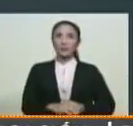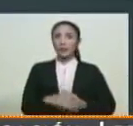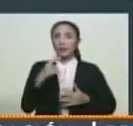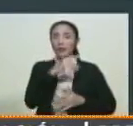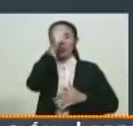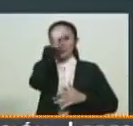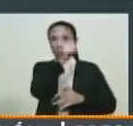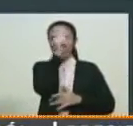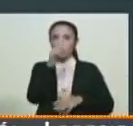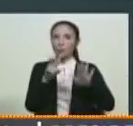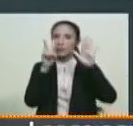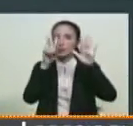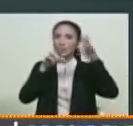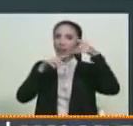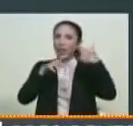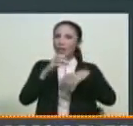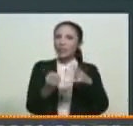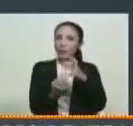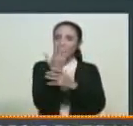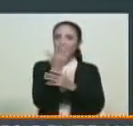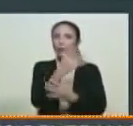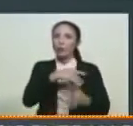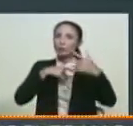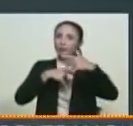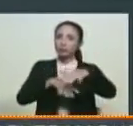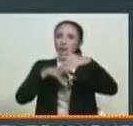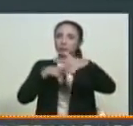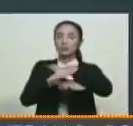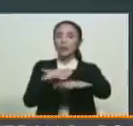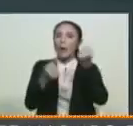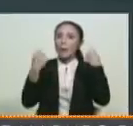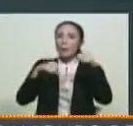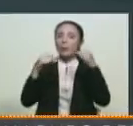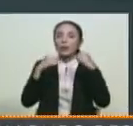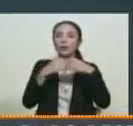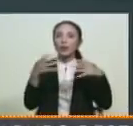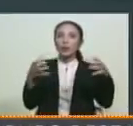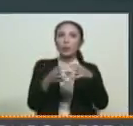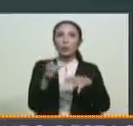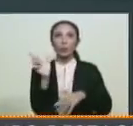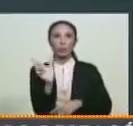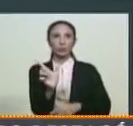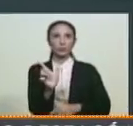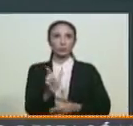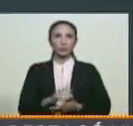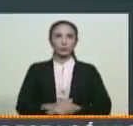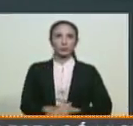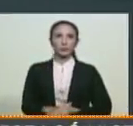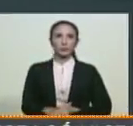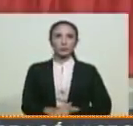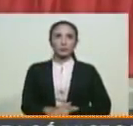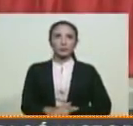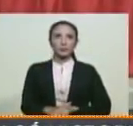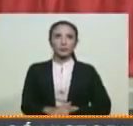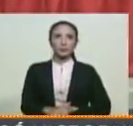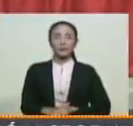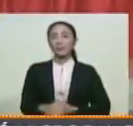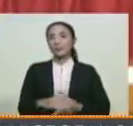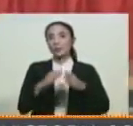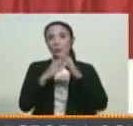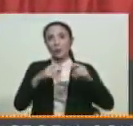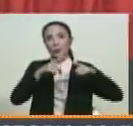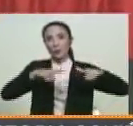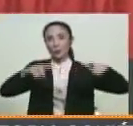movilización y ensayo de la maquinaria del Partido Socialista Unido de Venezuela en todos los